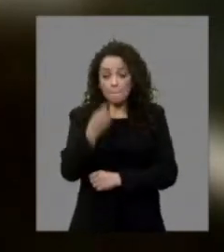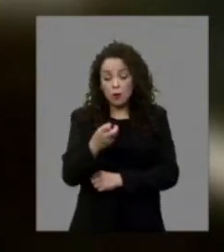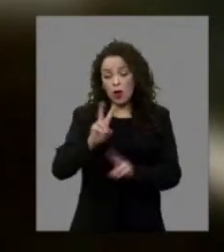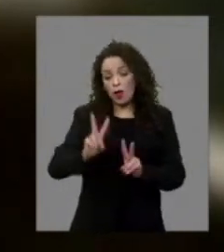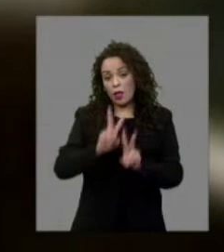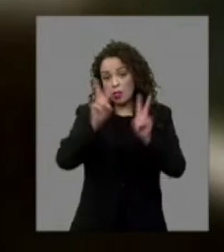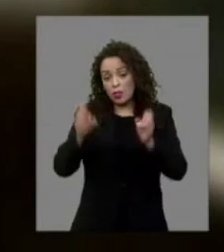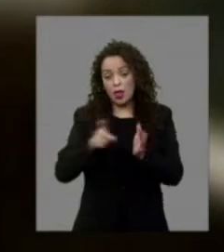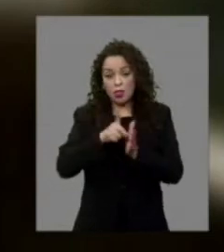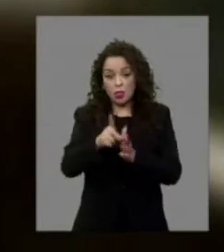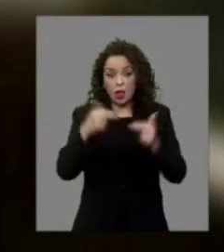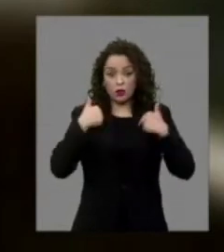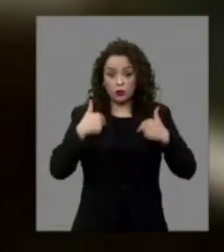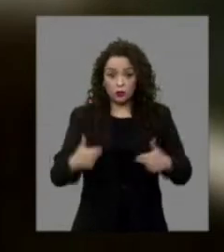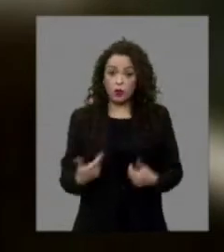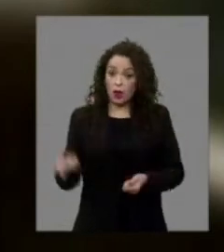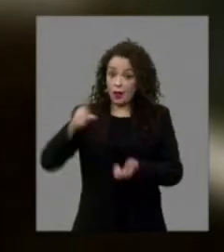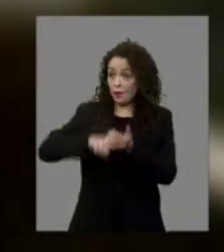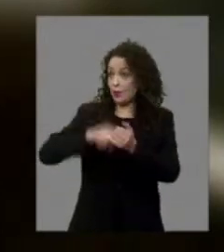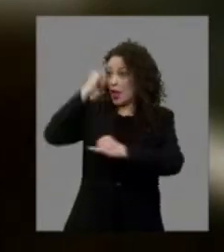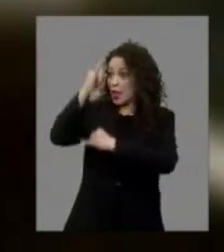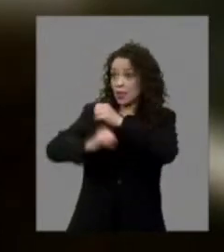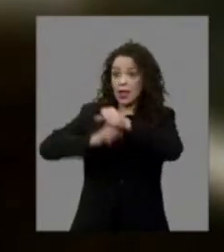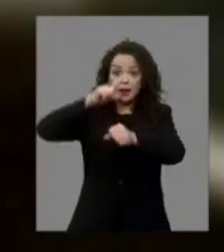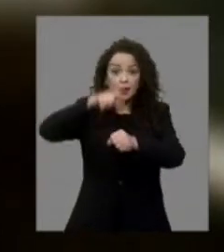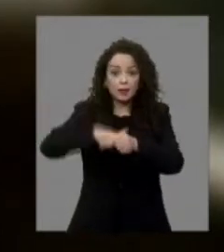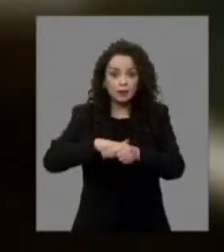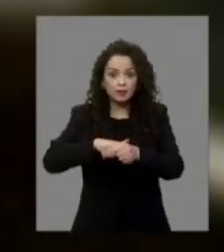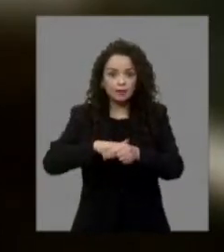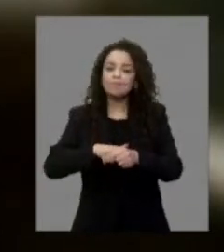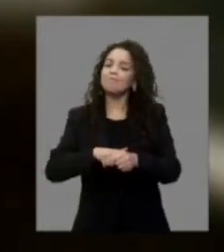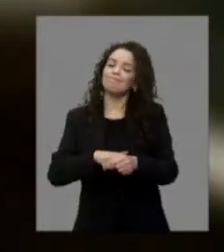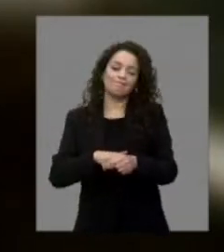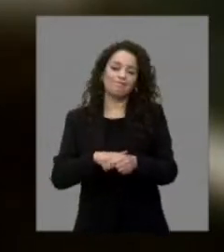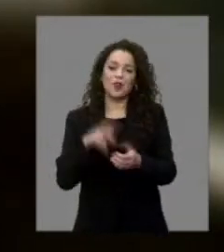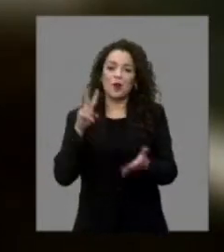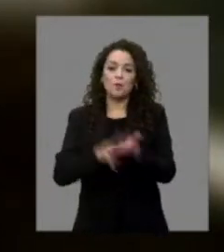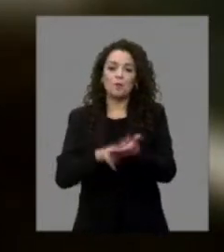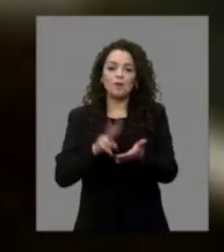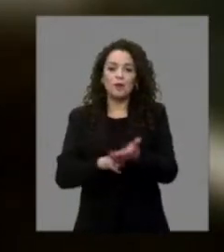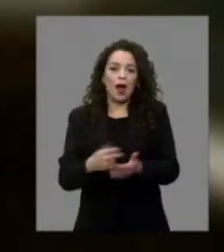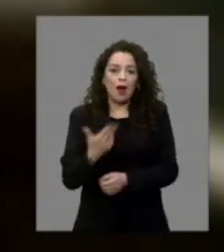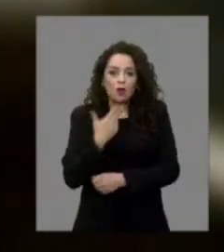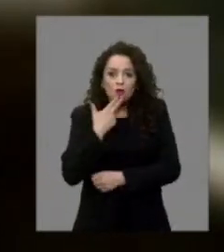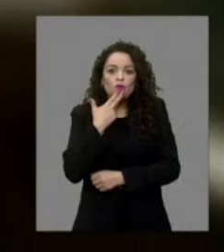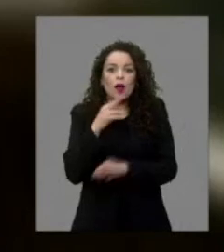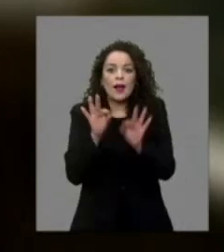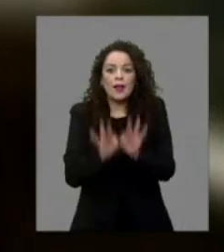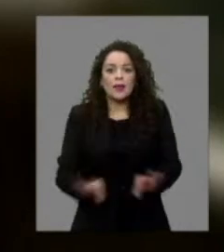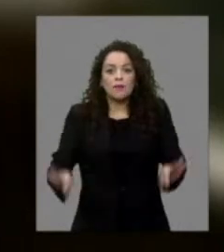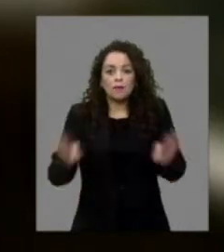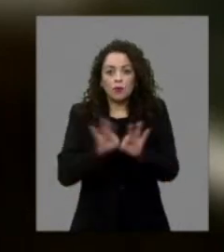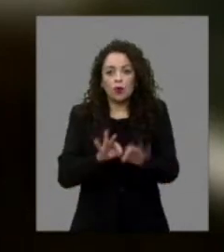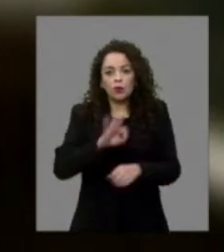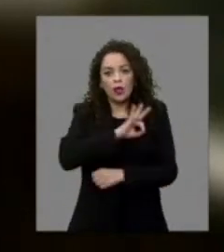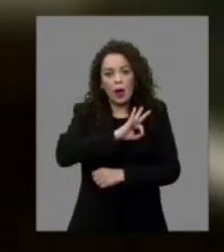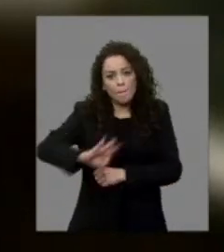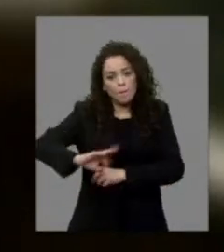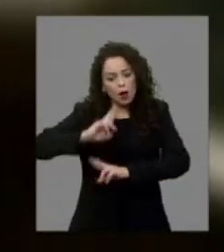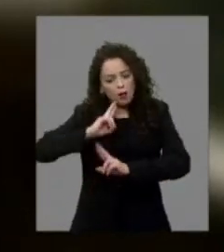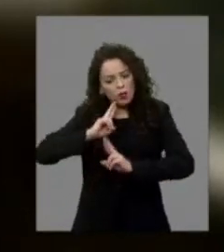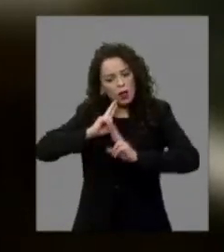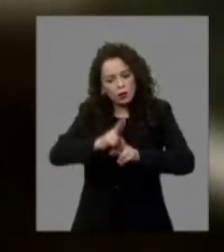materia de derechos humanos han resultado sumamente valiosos para responder las inquietudes que pueden